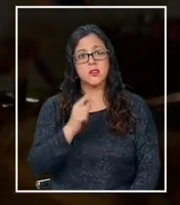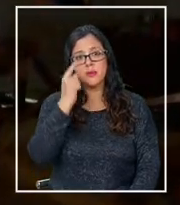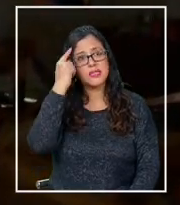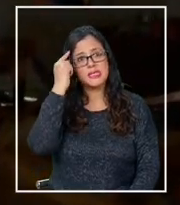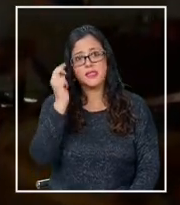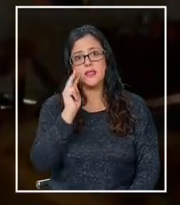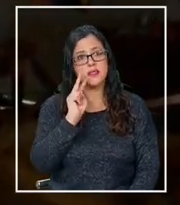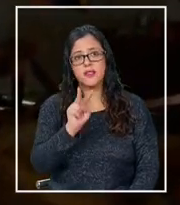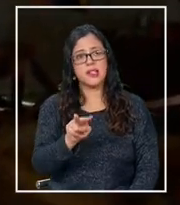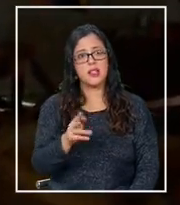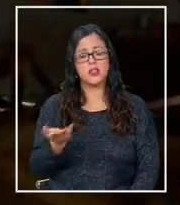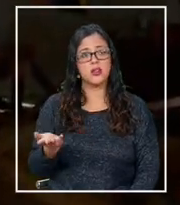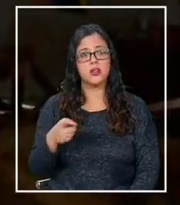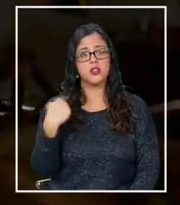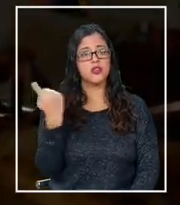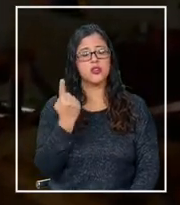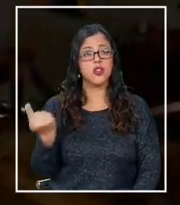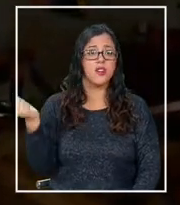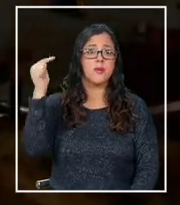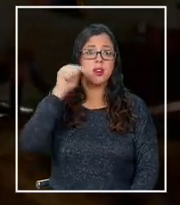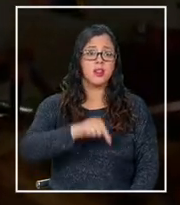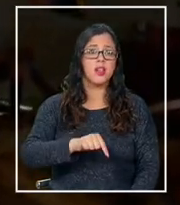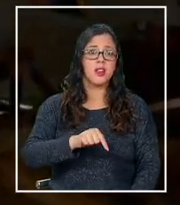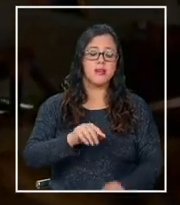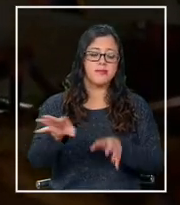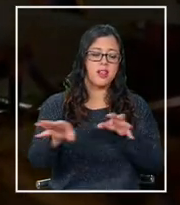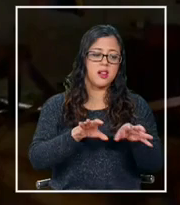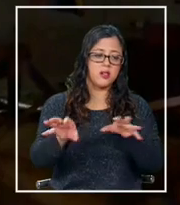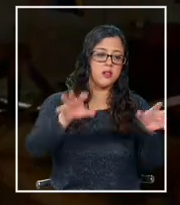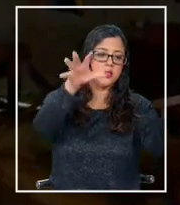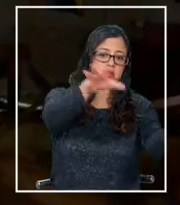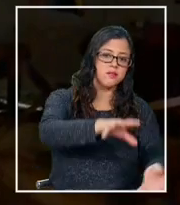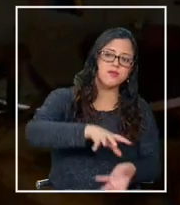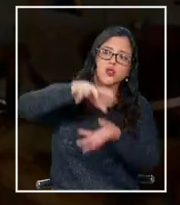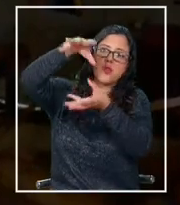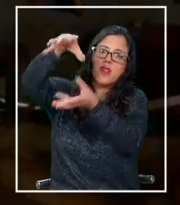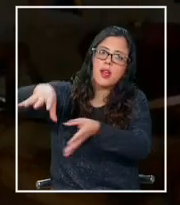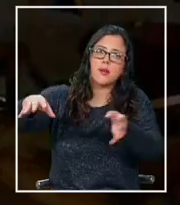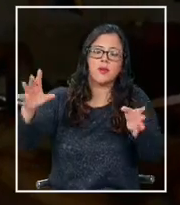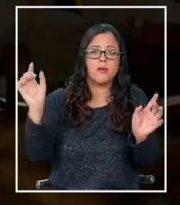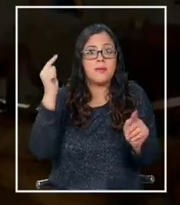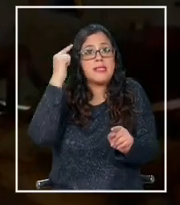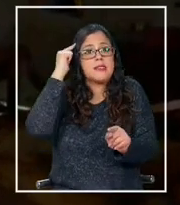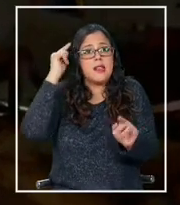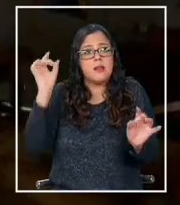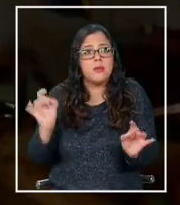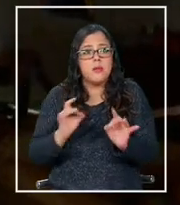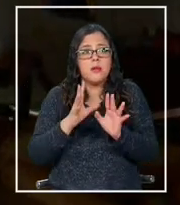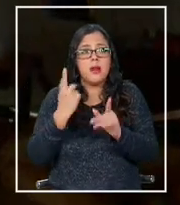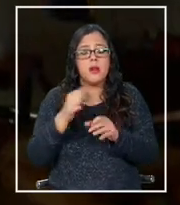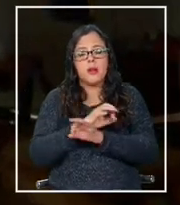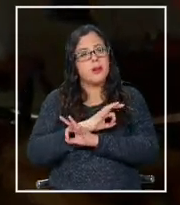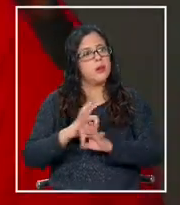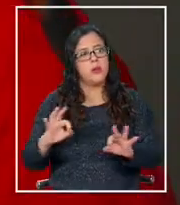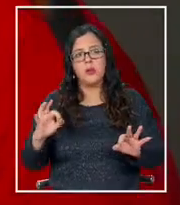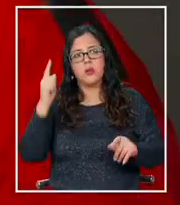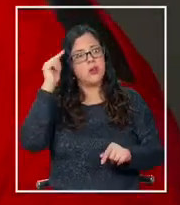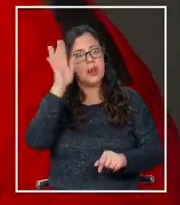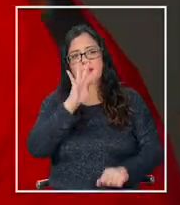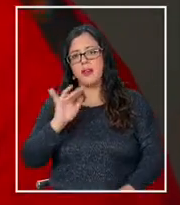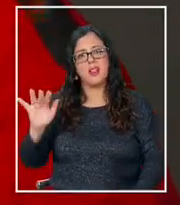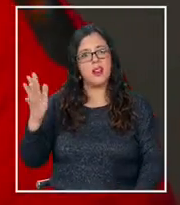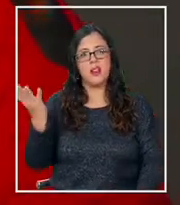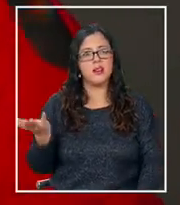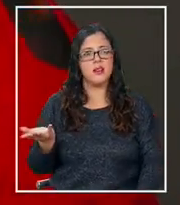situación. Nosotros vinimos para acá, subimos las cosas, más o menos pensando en lo que podía hacer, pero no imaginamos nunca. Nos da